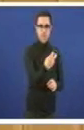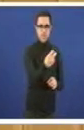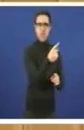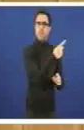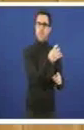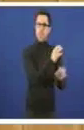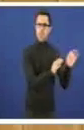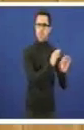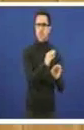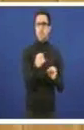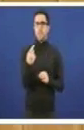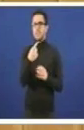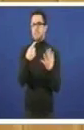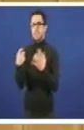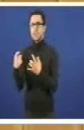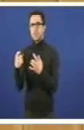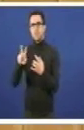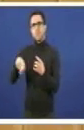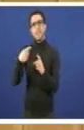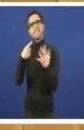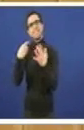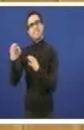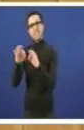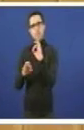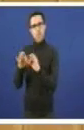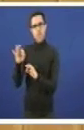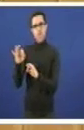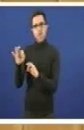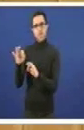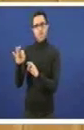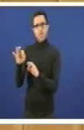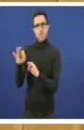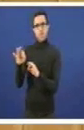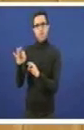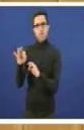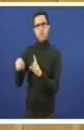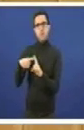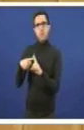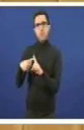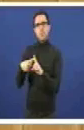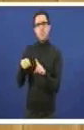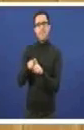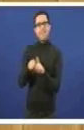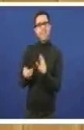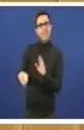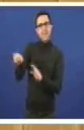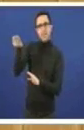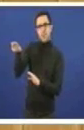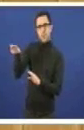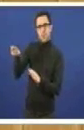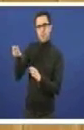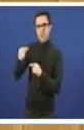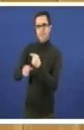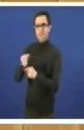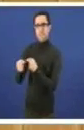a de 1600 o 60% e para rematar xa cales son os incrementos nunha familia que supera os